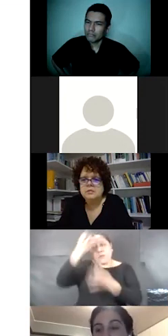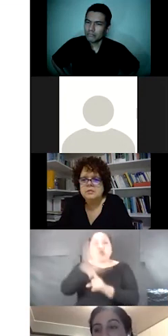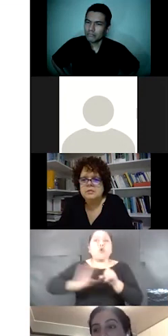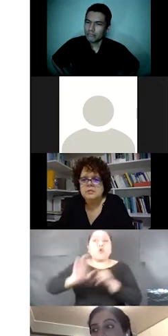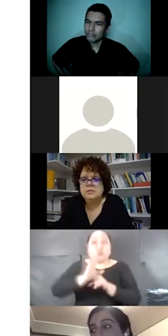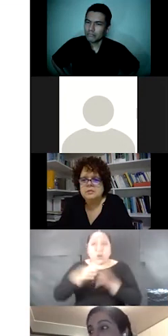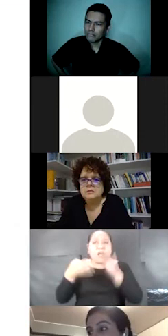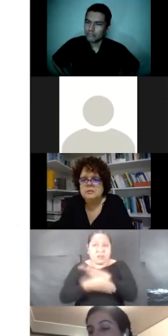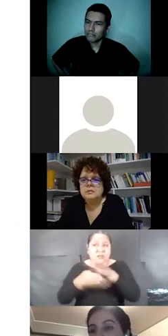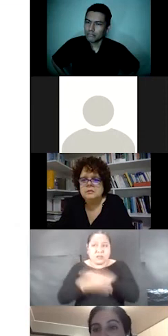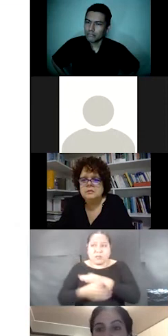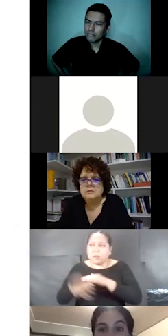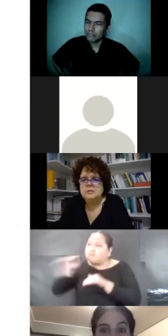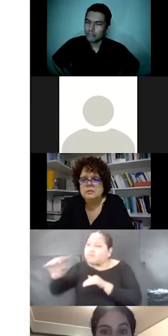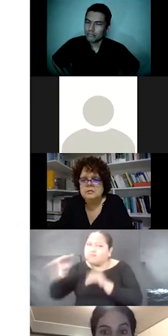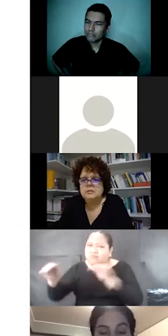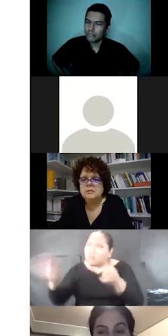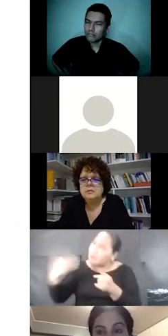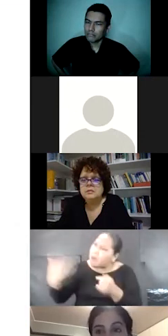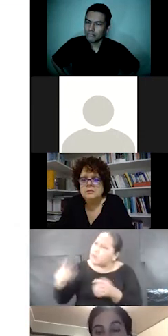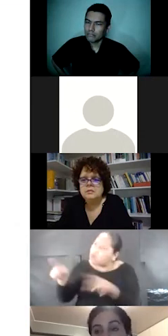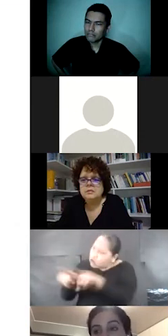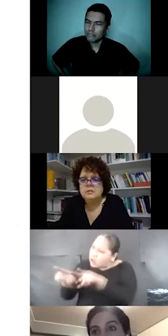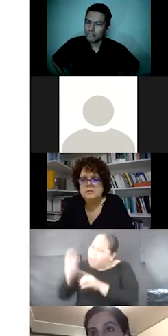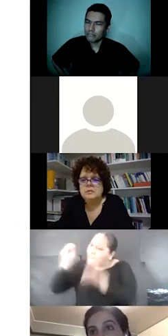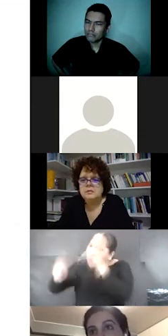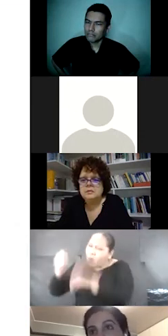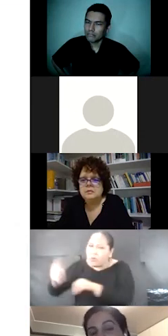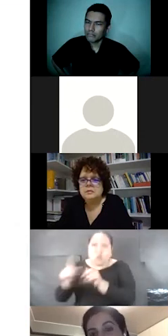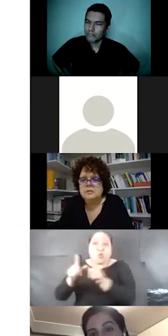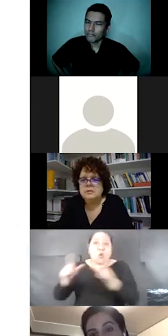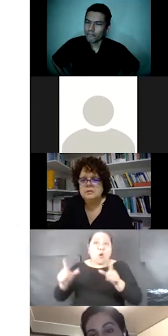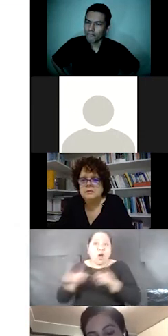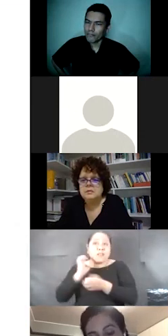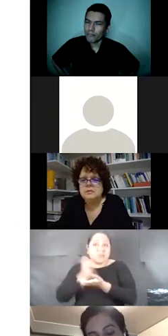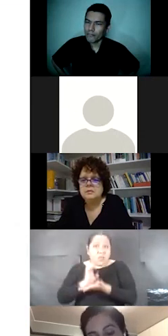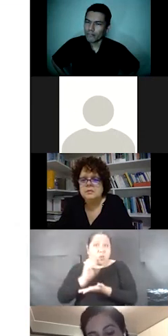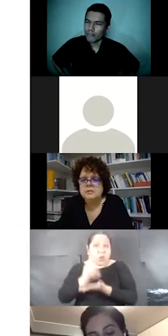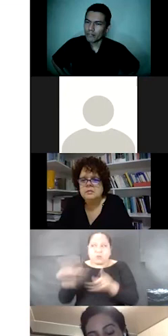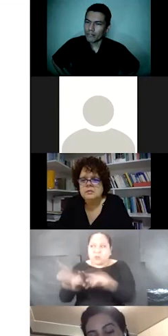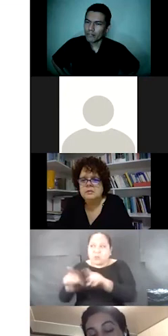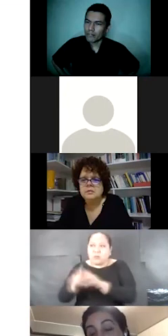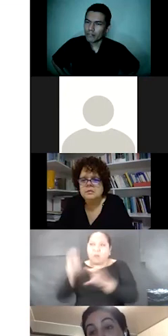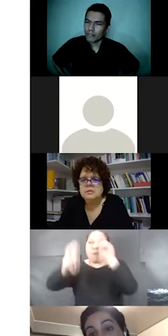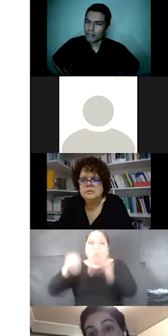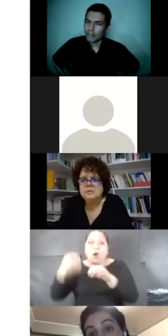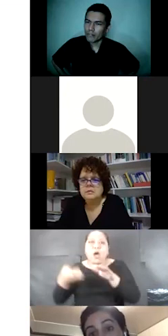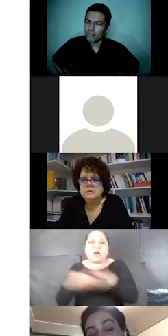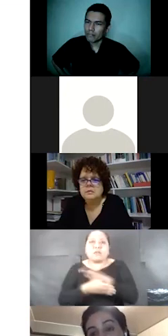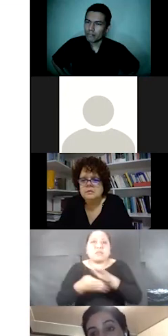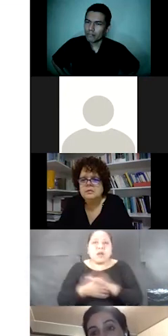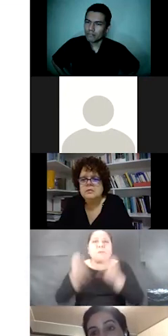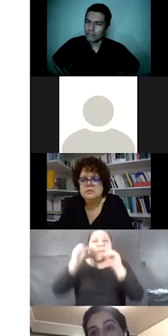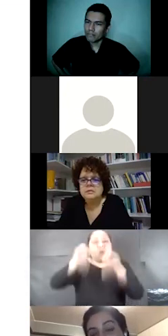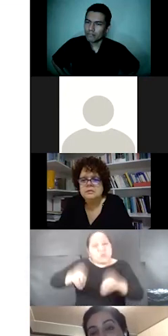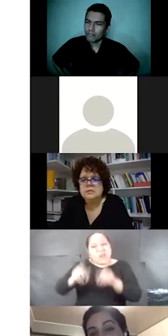otros espacios culturales, espacios educativos, a convertirse también en estos, generar espacios de encuentro,